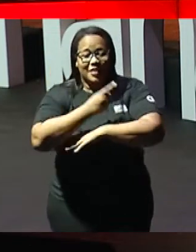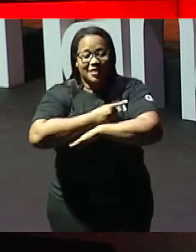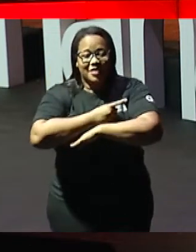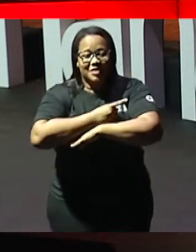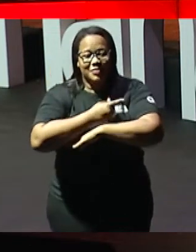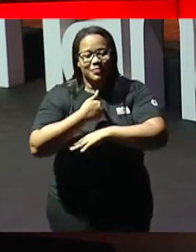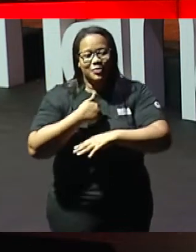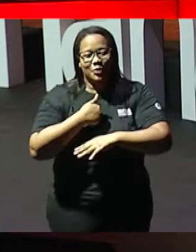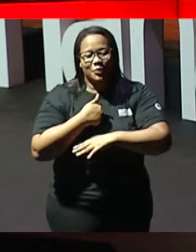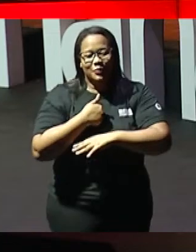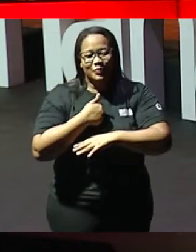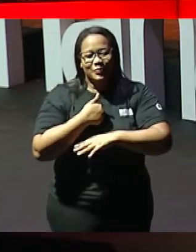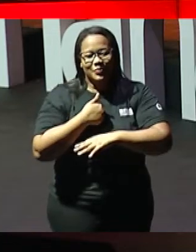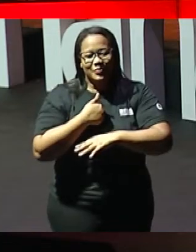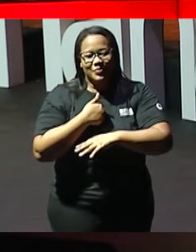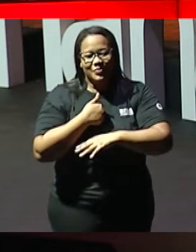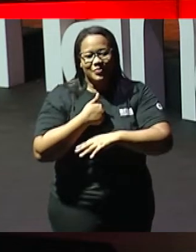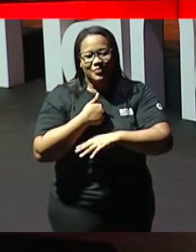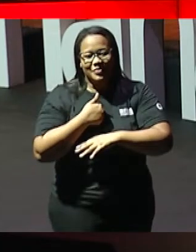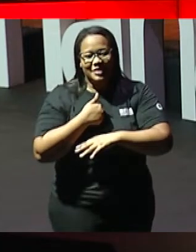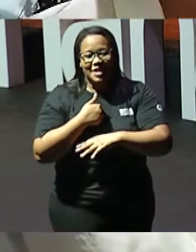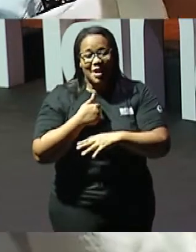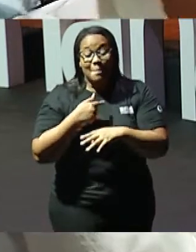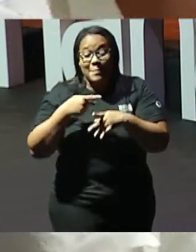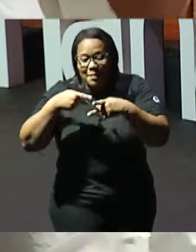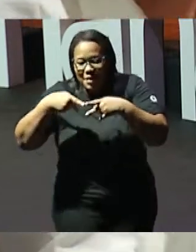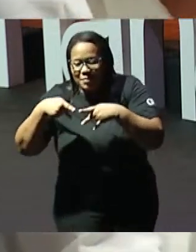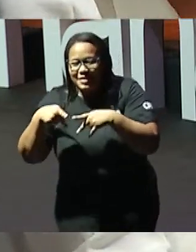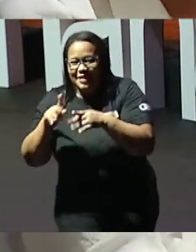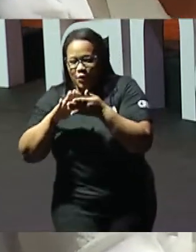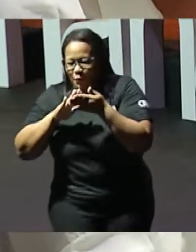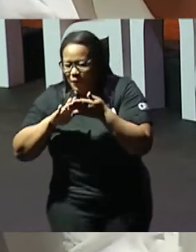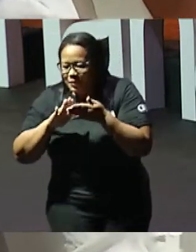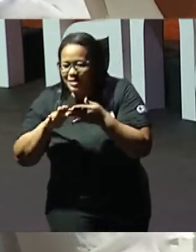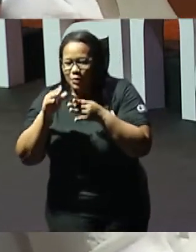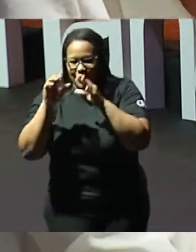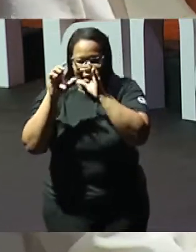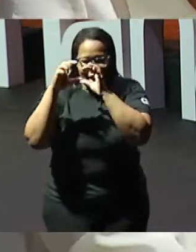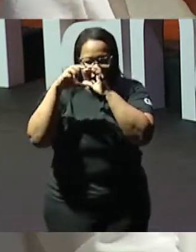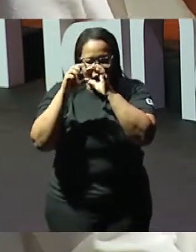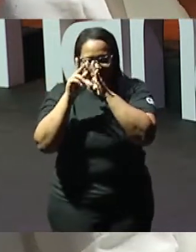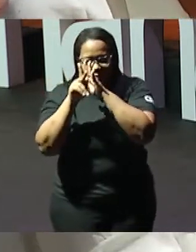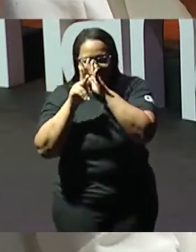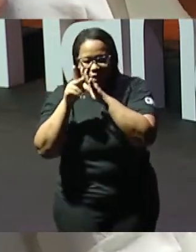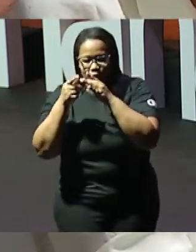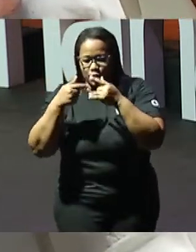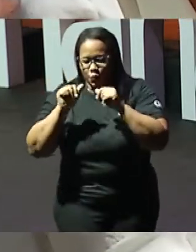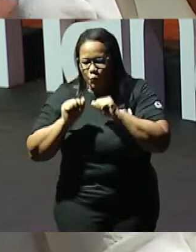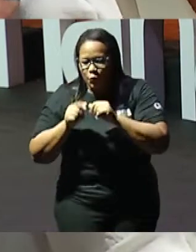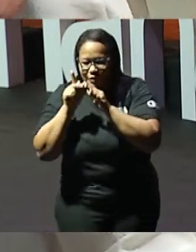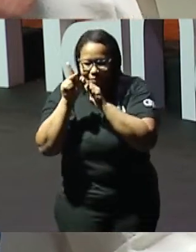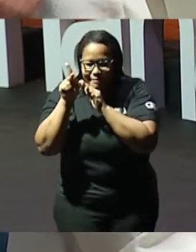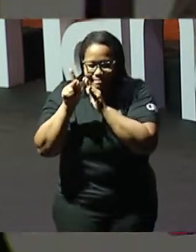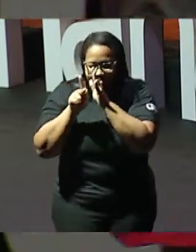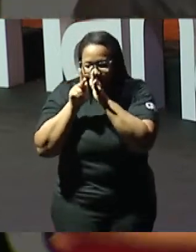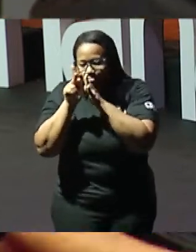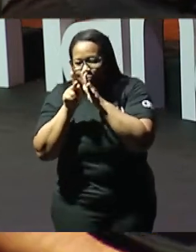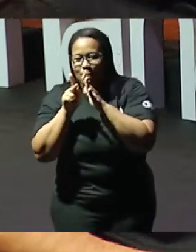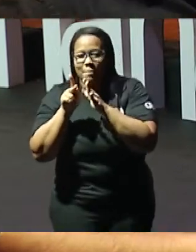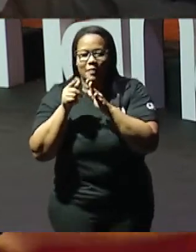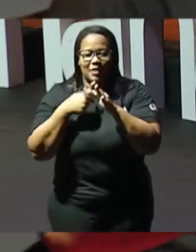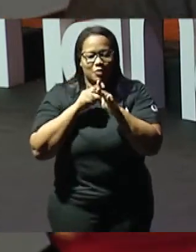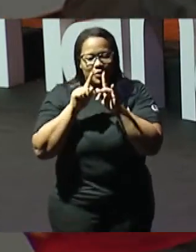me dejaban pone la mano a la cámara y yo tenía acceso a una cámara de televisión con 11 años y yo estoy ahí